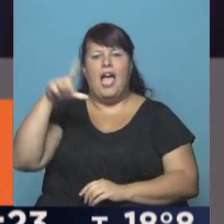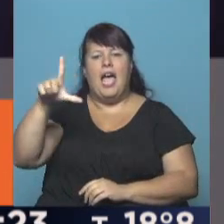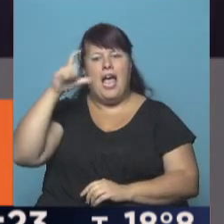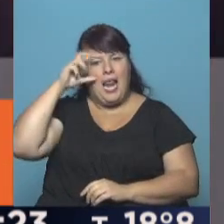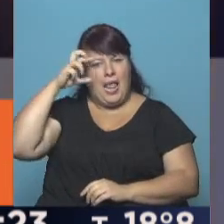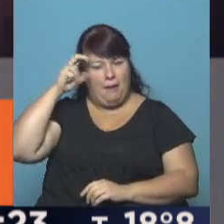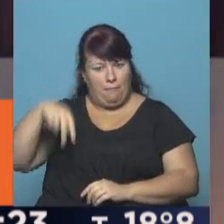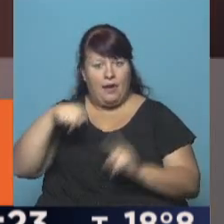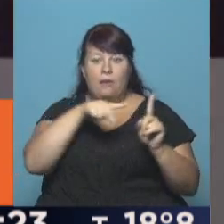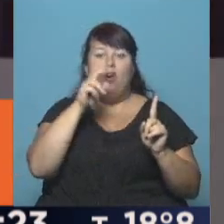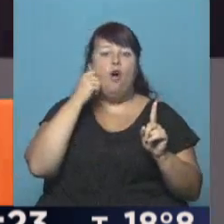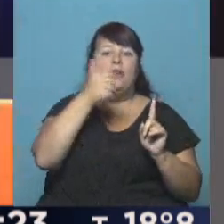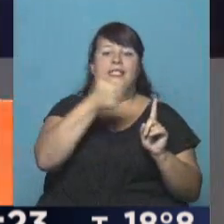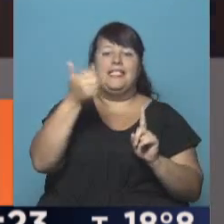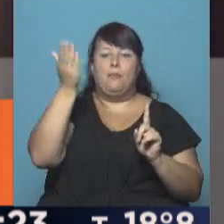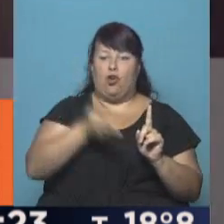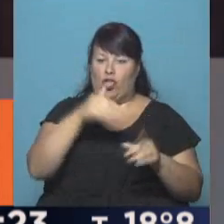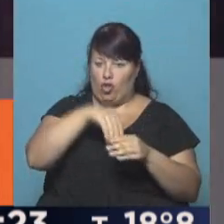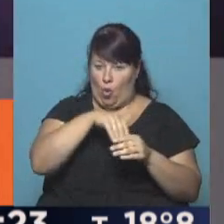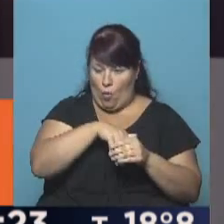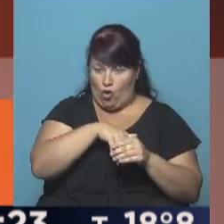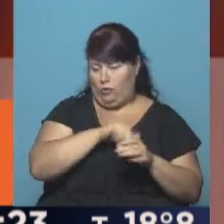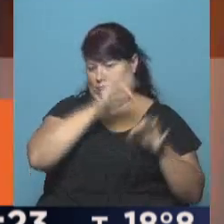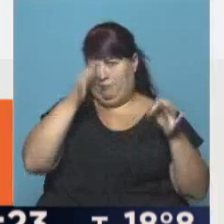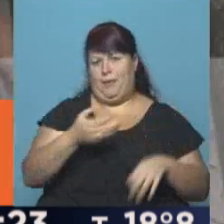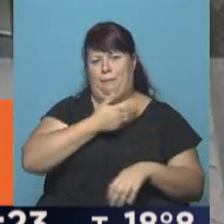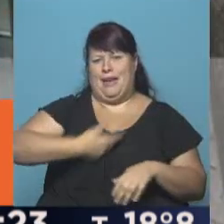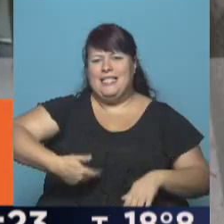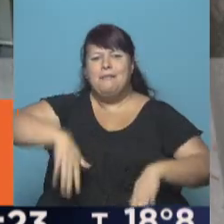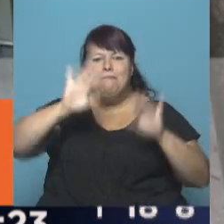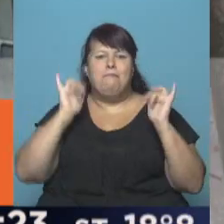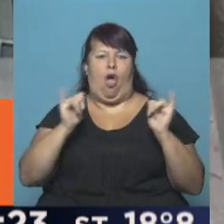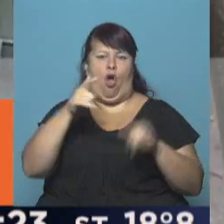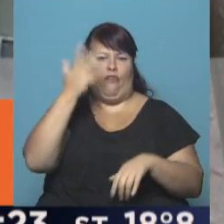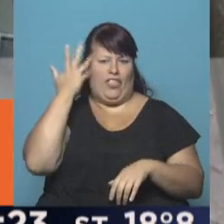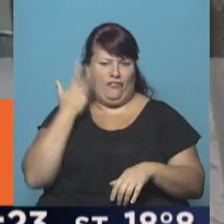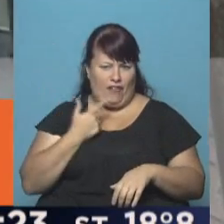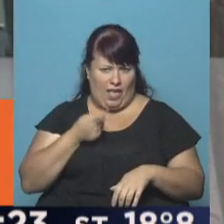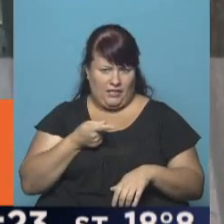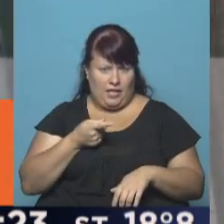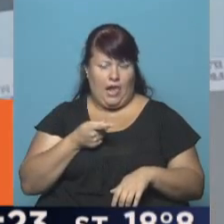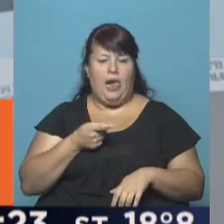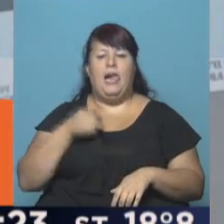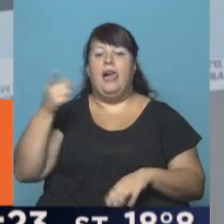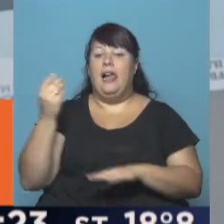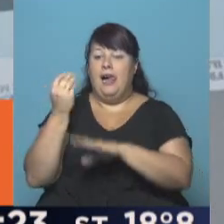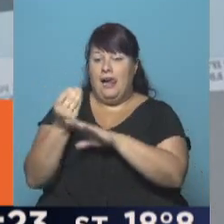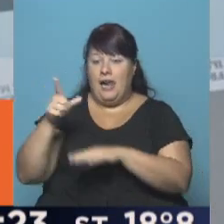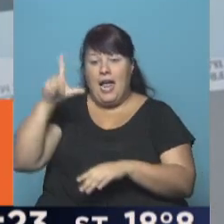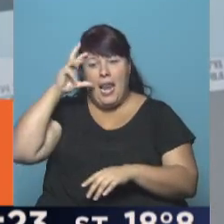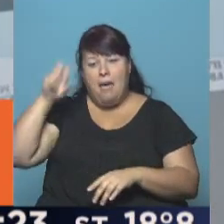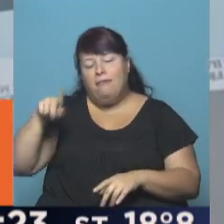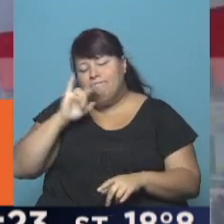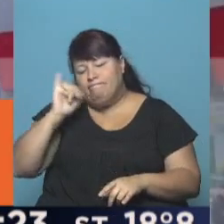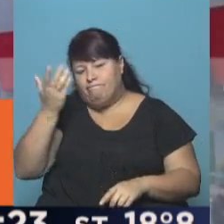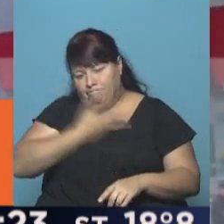el 67% de los votos y se convertirá en el presidente más joven del país. La candidata del Frente Popular reconoció la